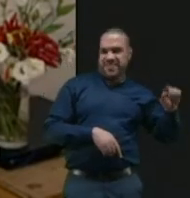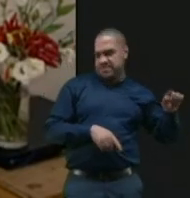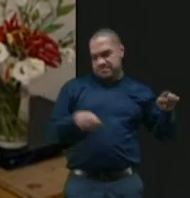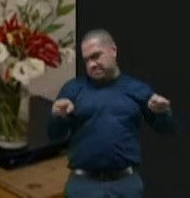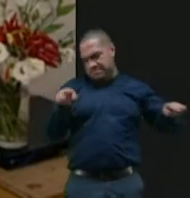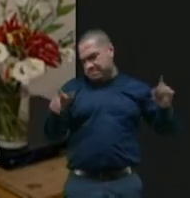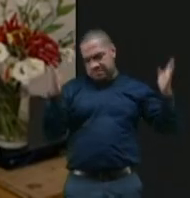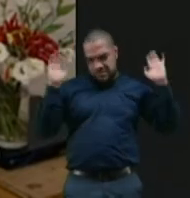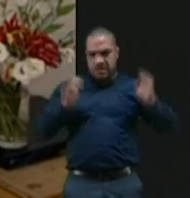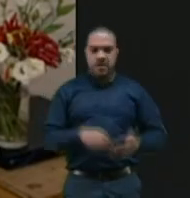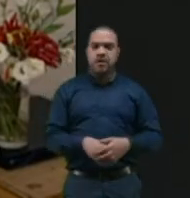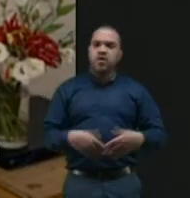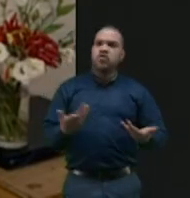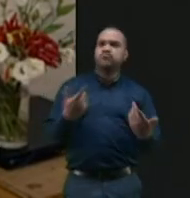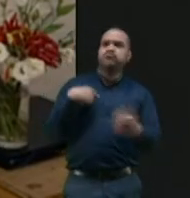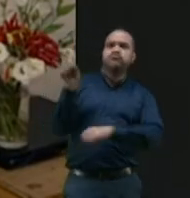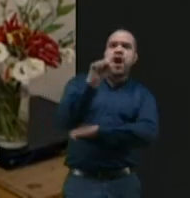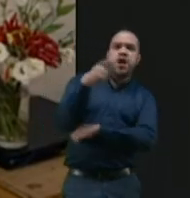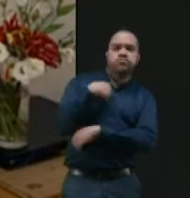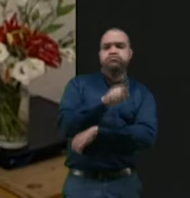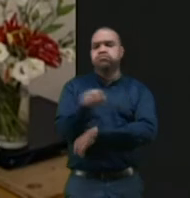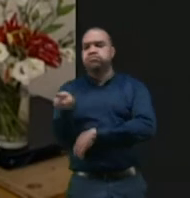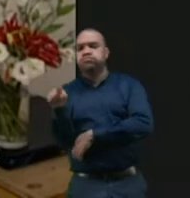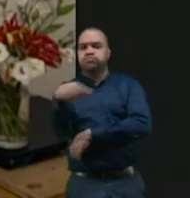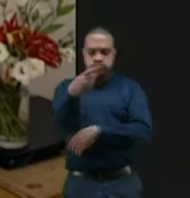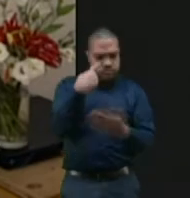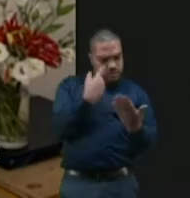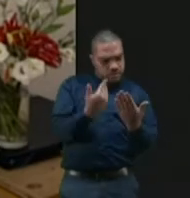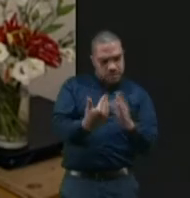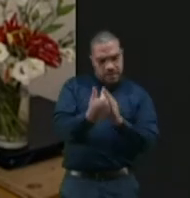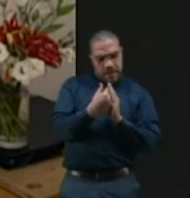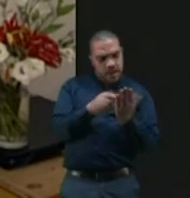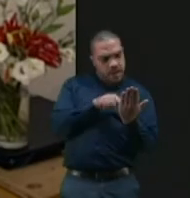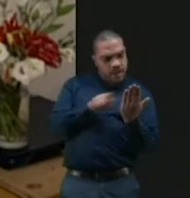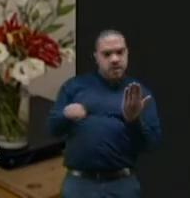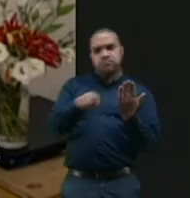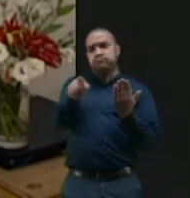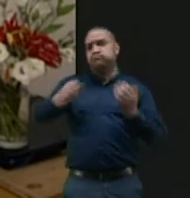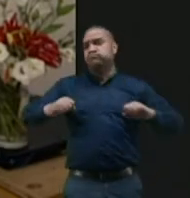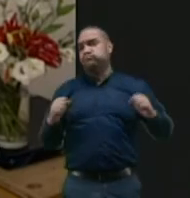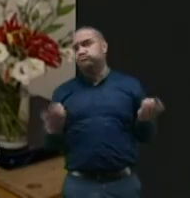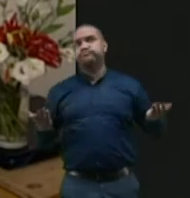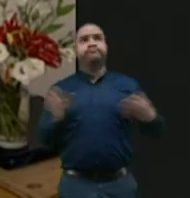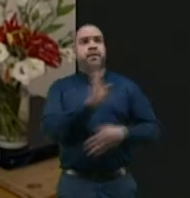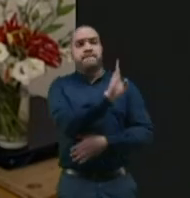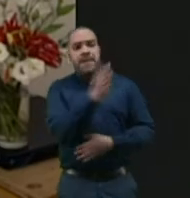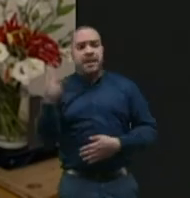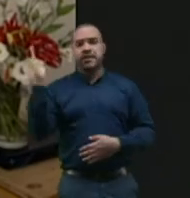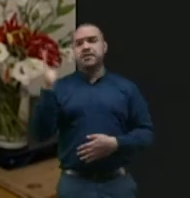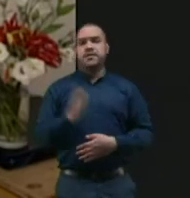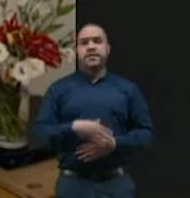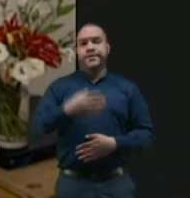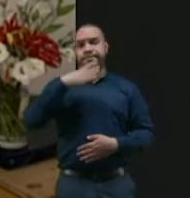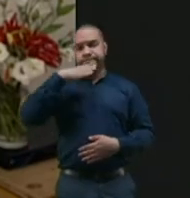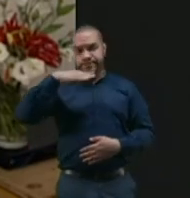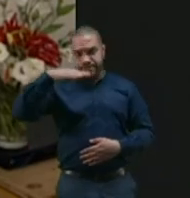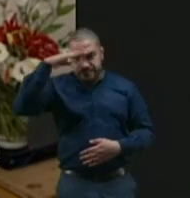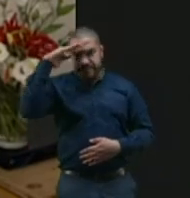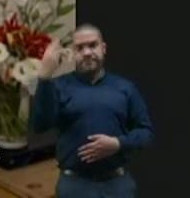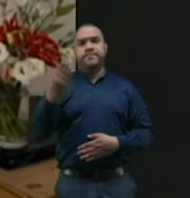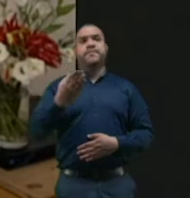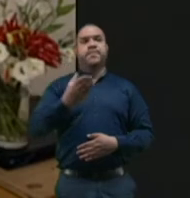impacté la forma en la que la gente se mueve alrededor de Bogotá o Barranquilla o Medellín o